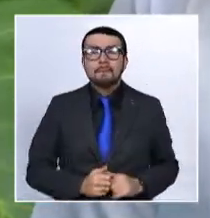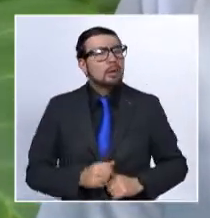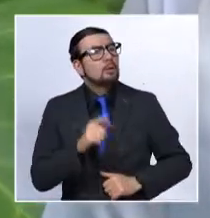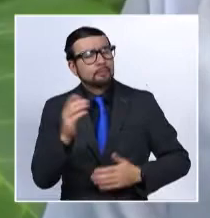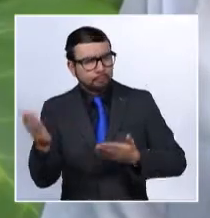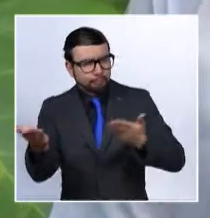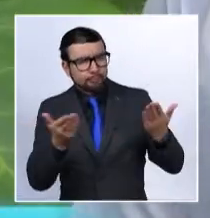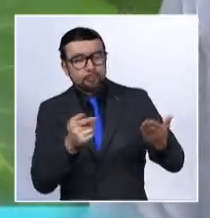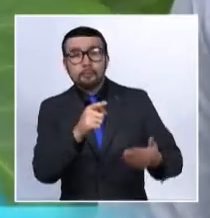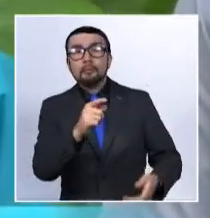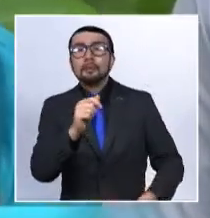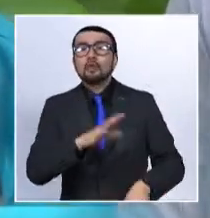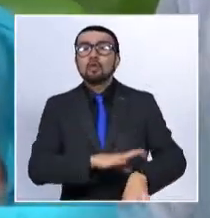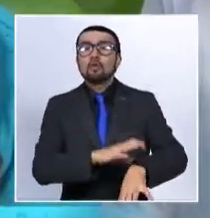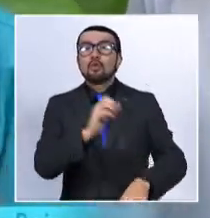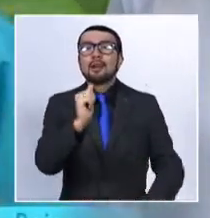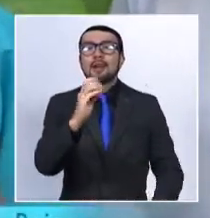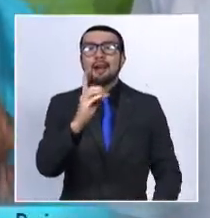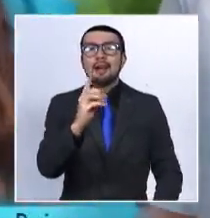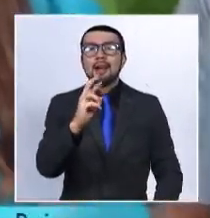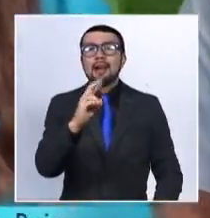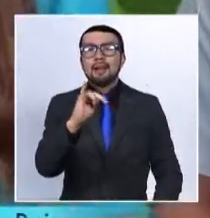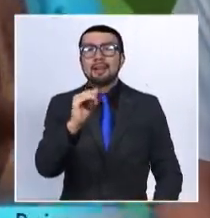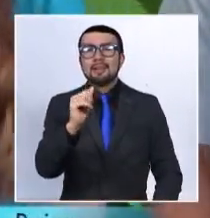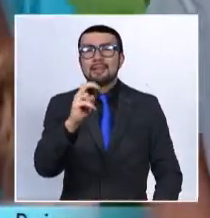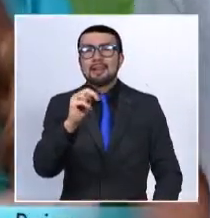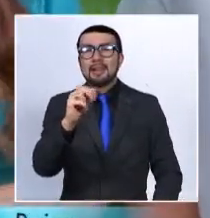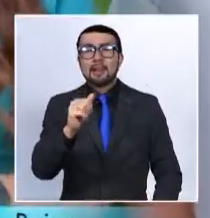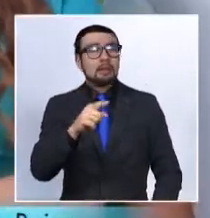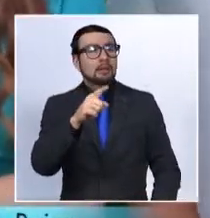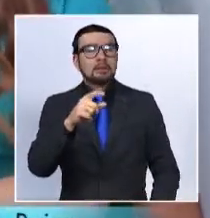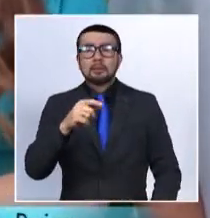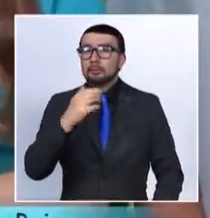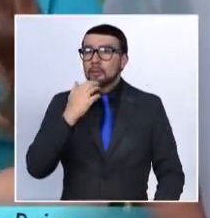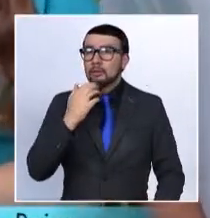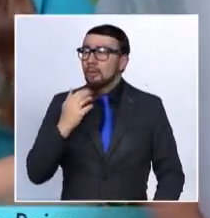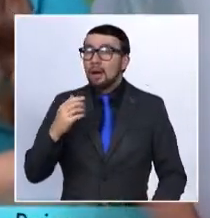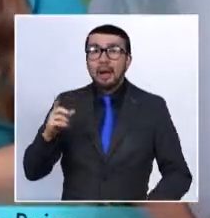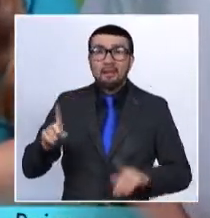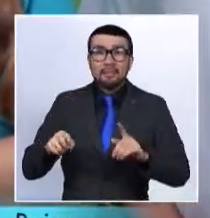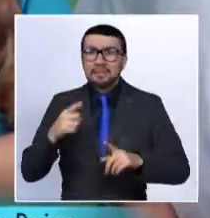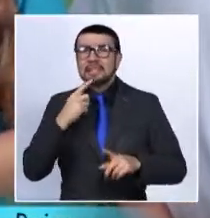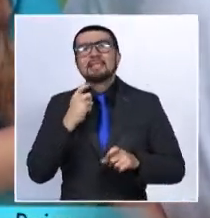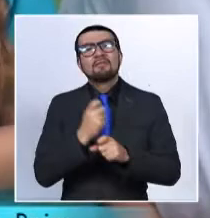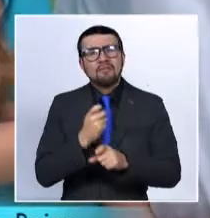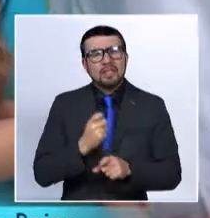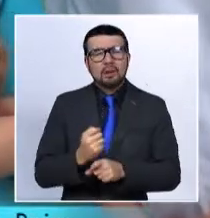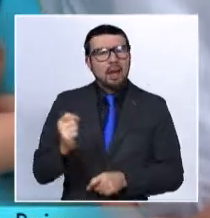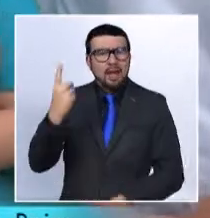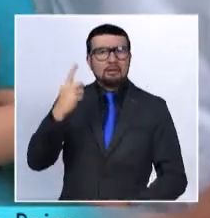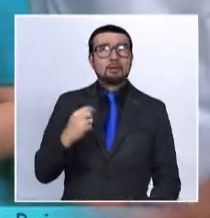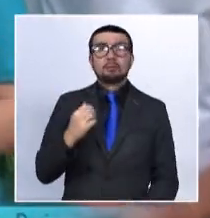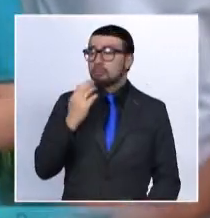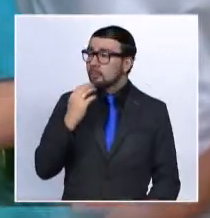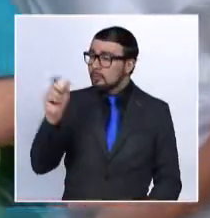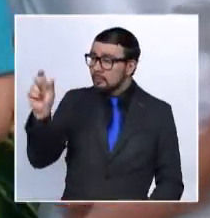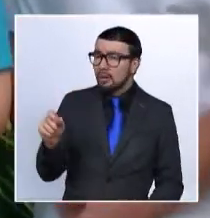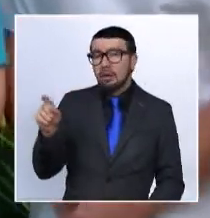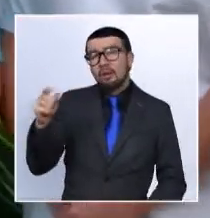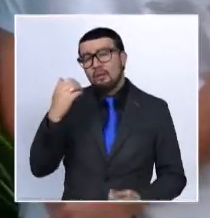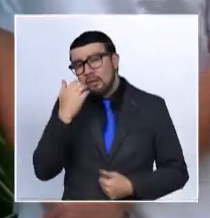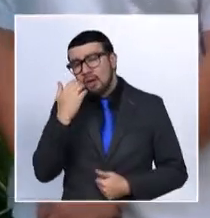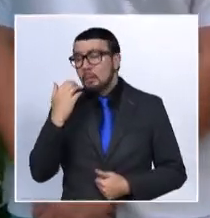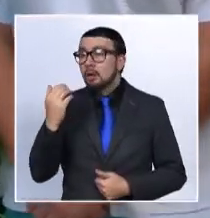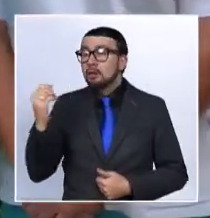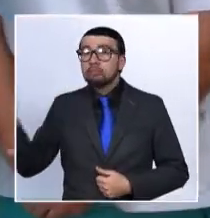pase con nosotros porque hemos tenido una dificultad grande cuando llegamos a la consulta y la persona llega a buscar